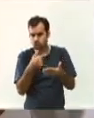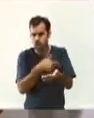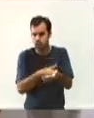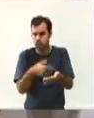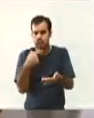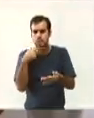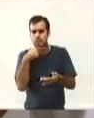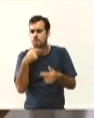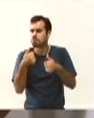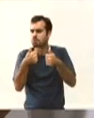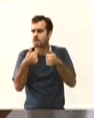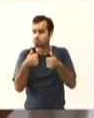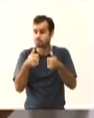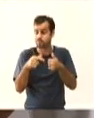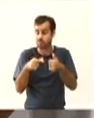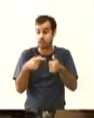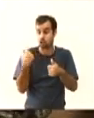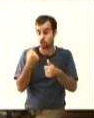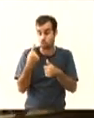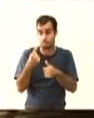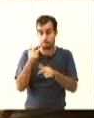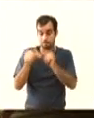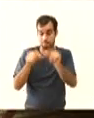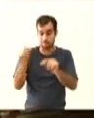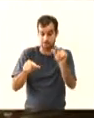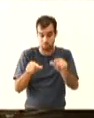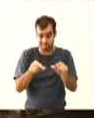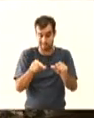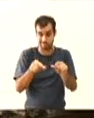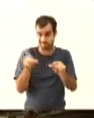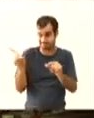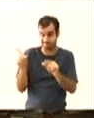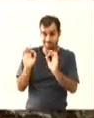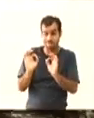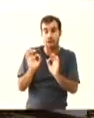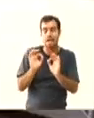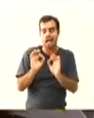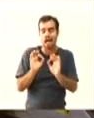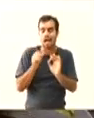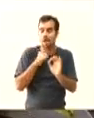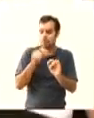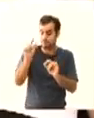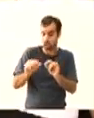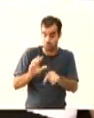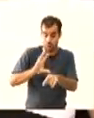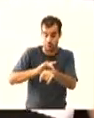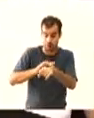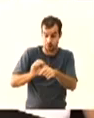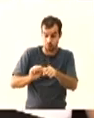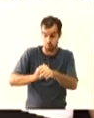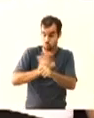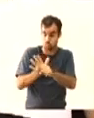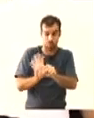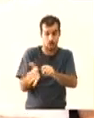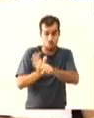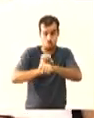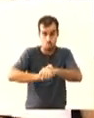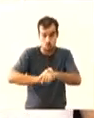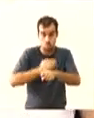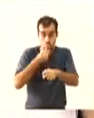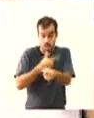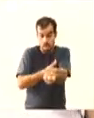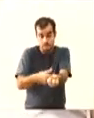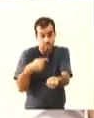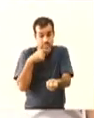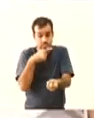estamos atendiendo los pacientes recuperados de la COVID-19. Que están dispuestos a donar su plasma y, bueno, son recibidos aquí en nuestro